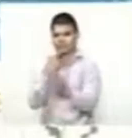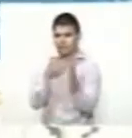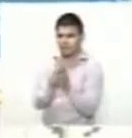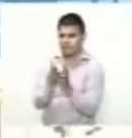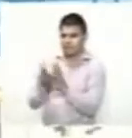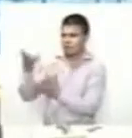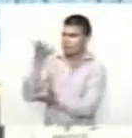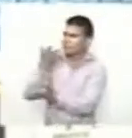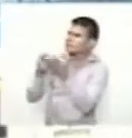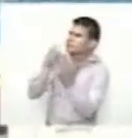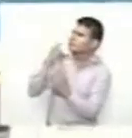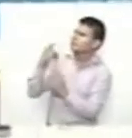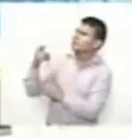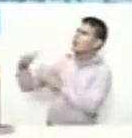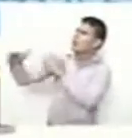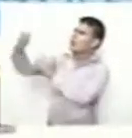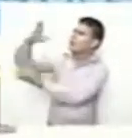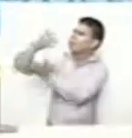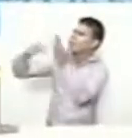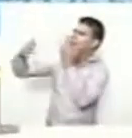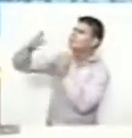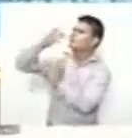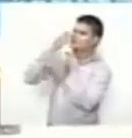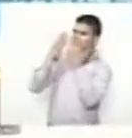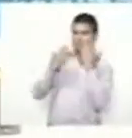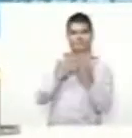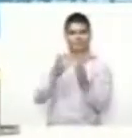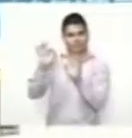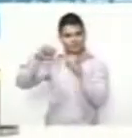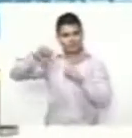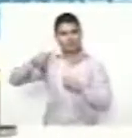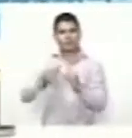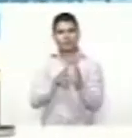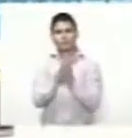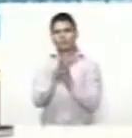del aire que están ubicadas en las principales ciudades. Desde Bogotá les informó Yair Díaz.